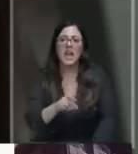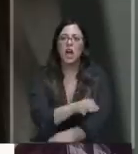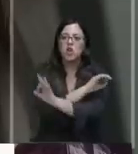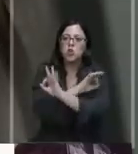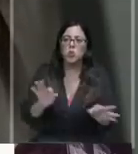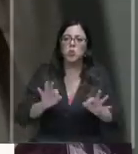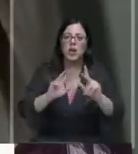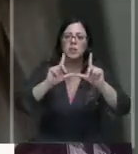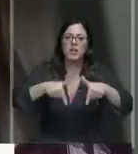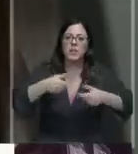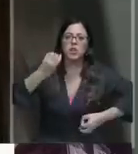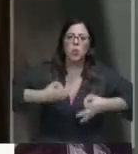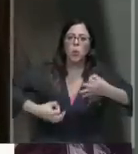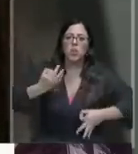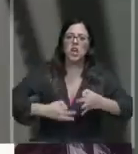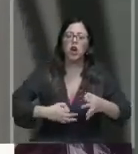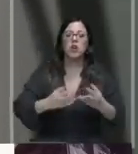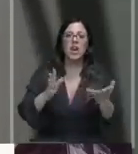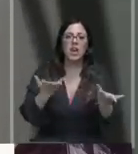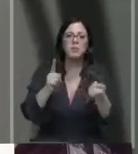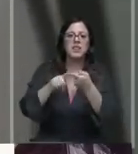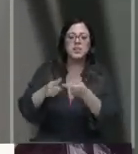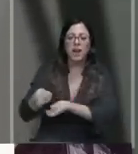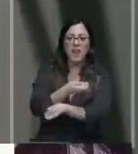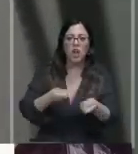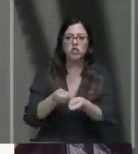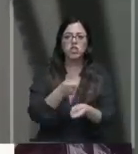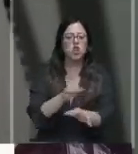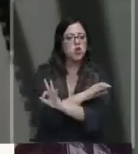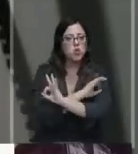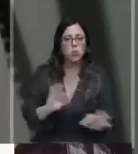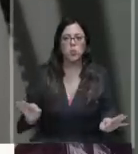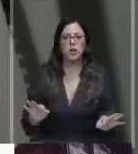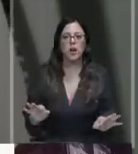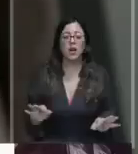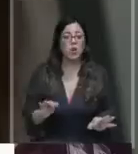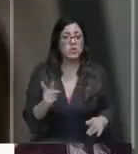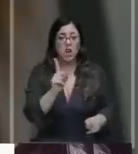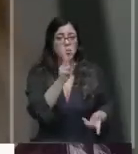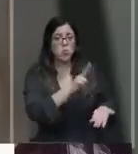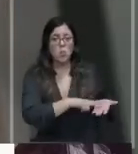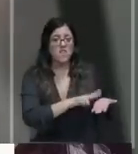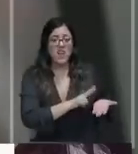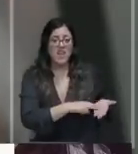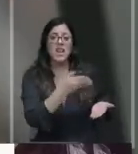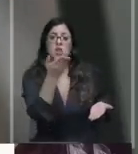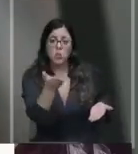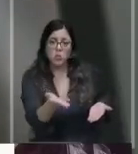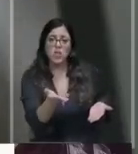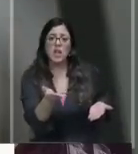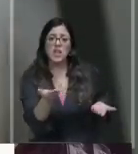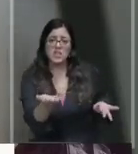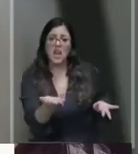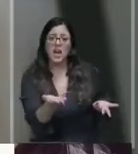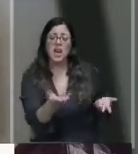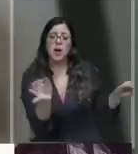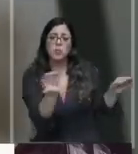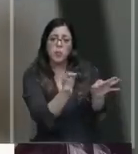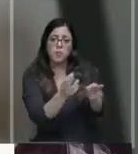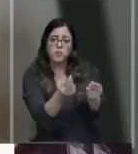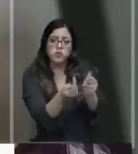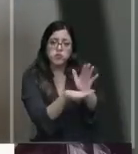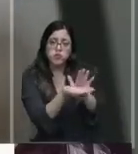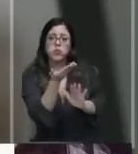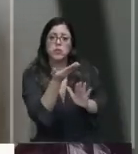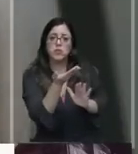dirección jurídica ha participado en las negociaciones. Jamás. O sea, ¿no es cierto que usted planteó el mecanismo de elevar el